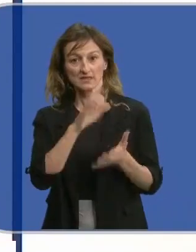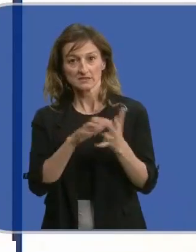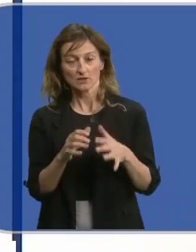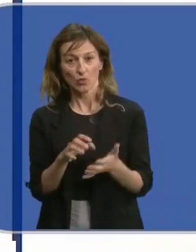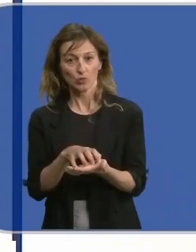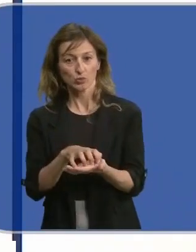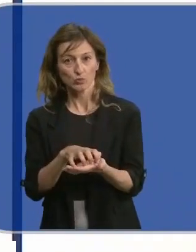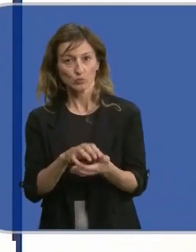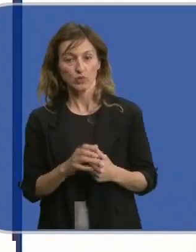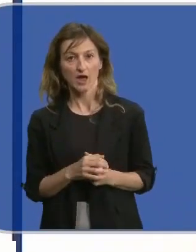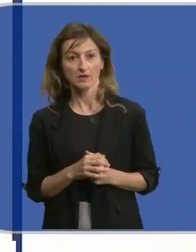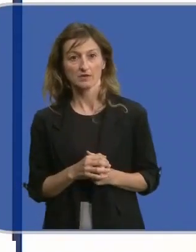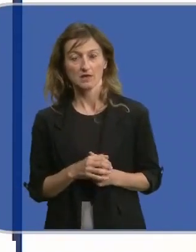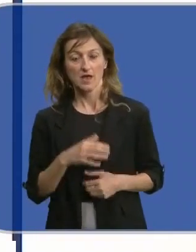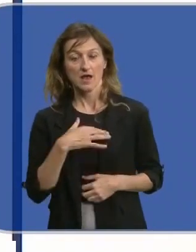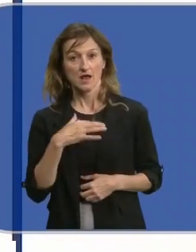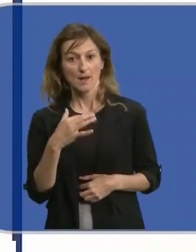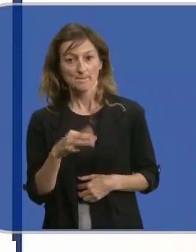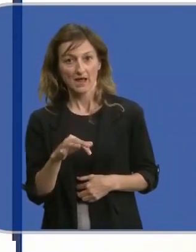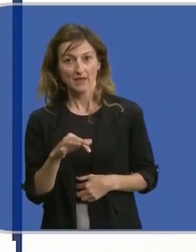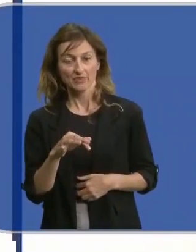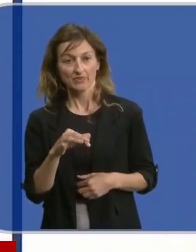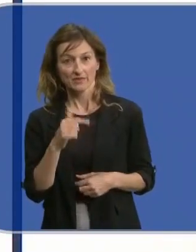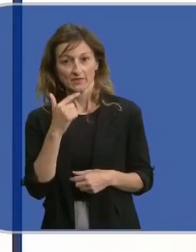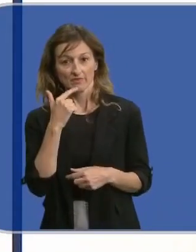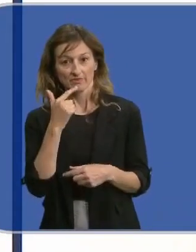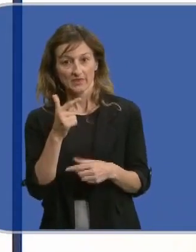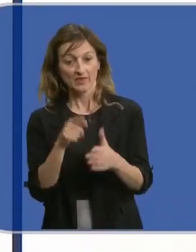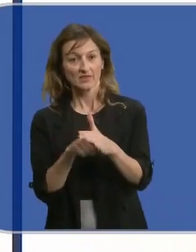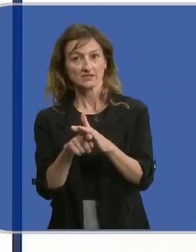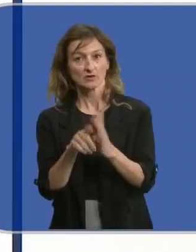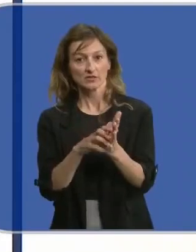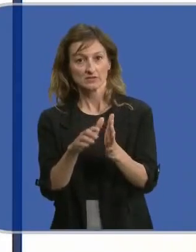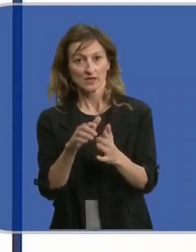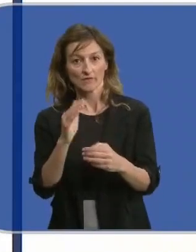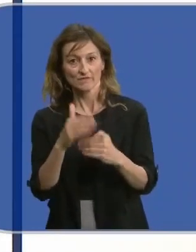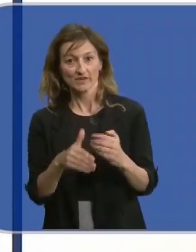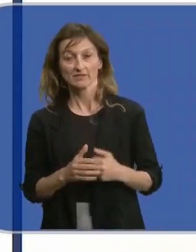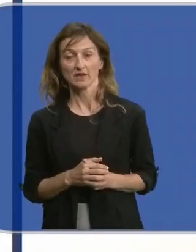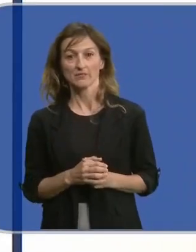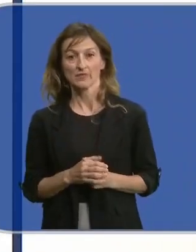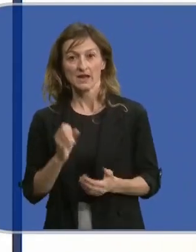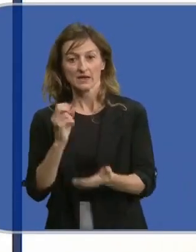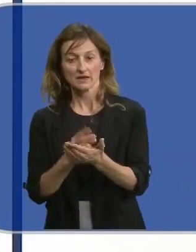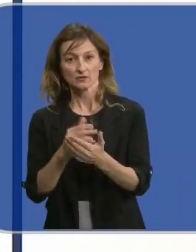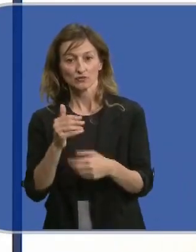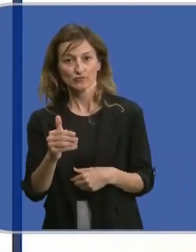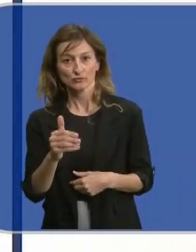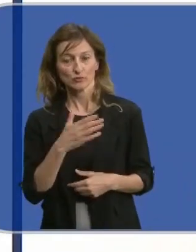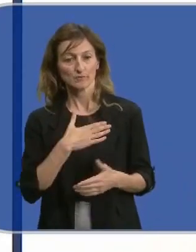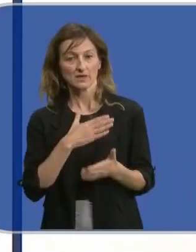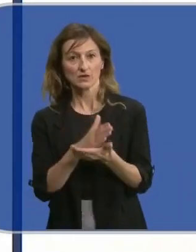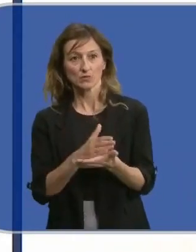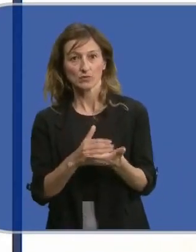león dudamos que de si va a ser capaz de poner en marcha todo aquello que lastra el desarrollo de Castilla y león todos los retos futuros a los que se enfrenta